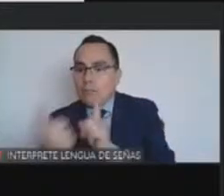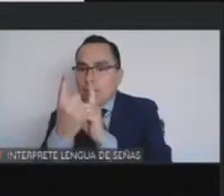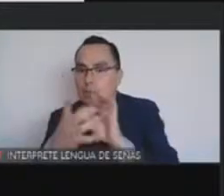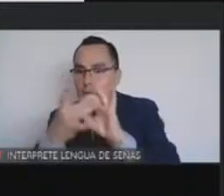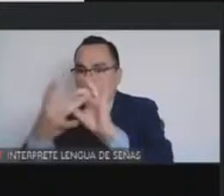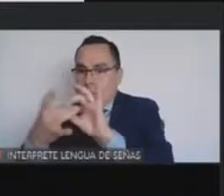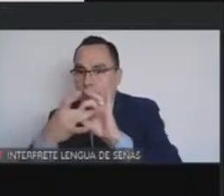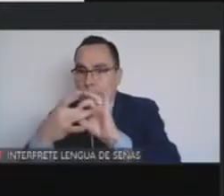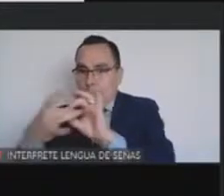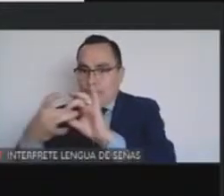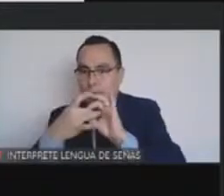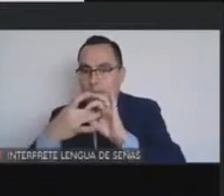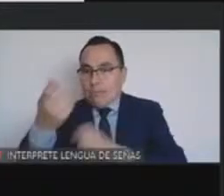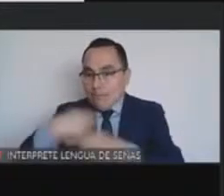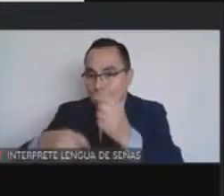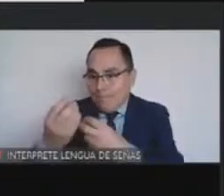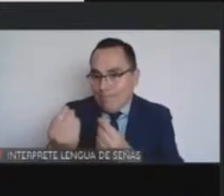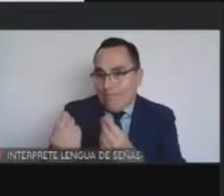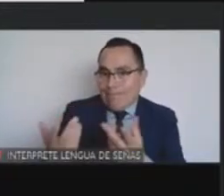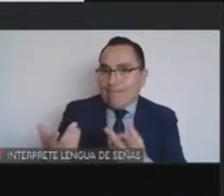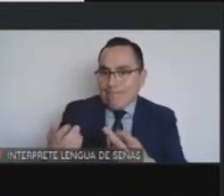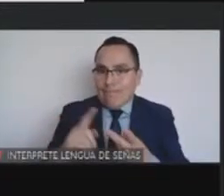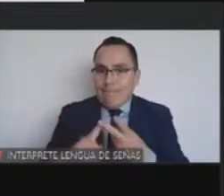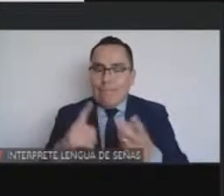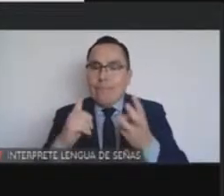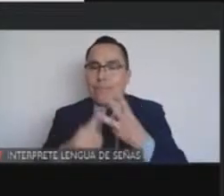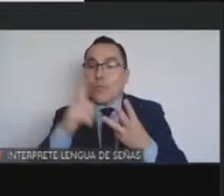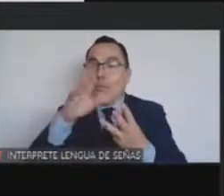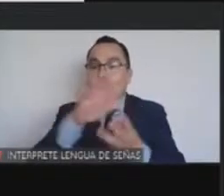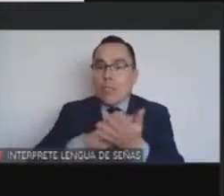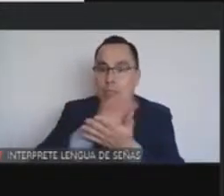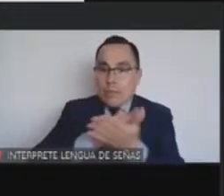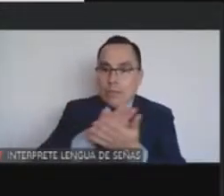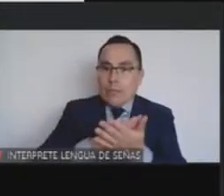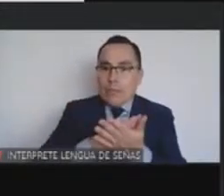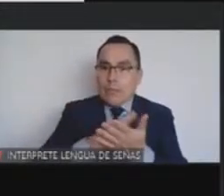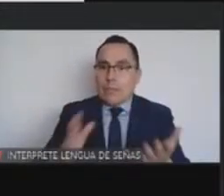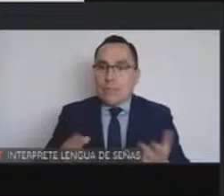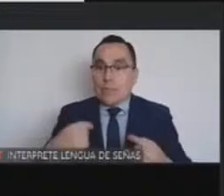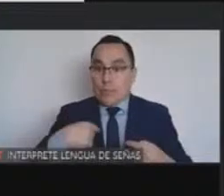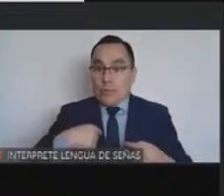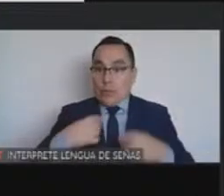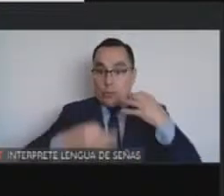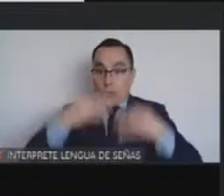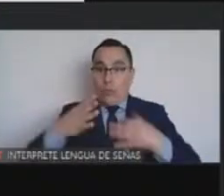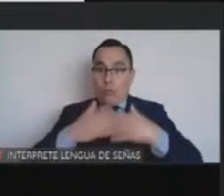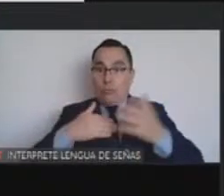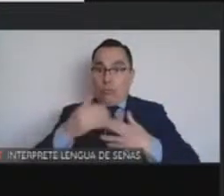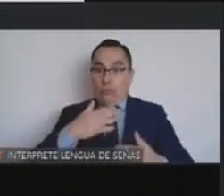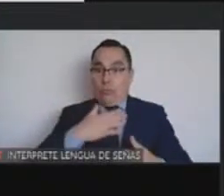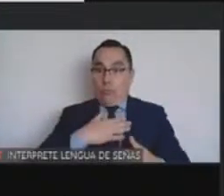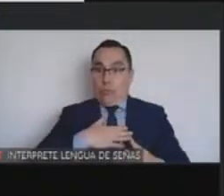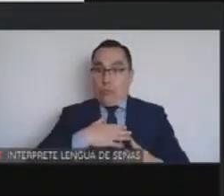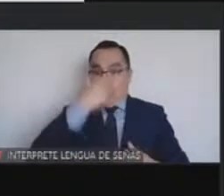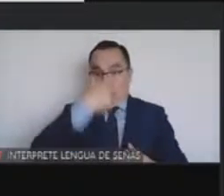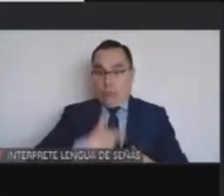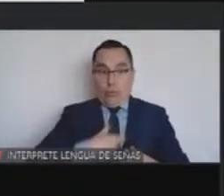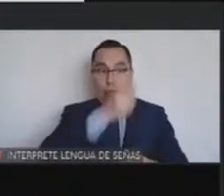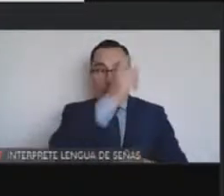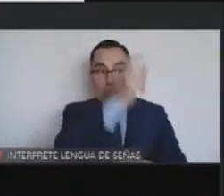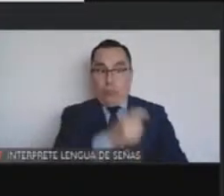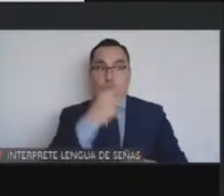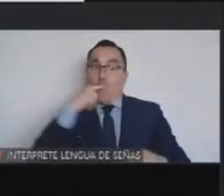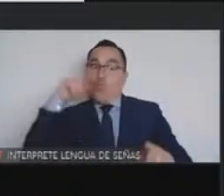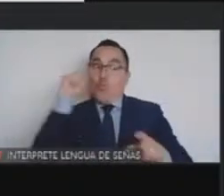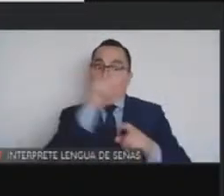sistemas transaccionales. Y particularmente un ejemplo, yo diría, y esto no es un juicio a personas, esto es